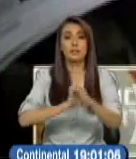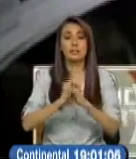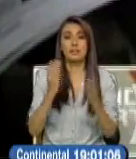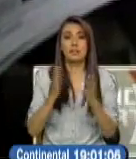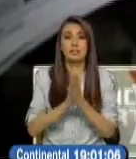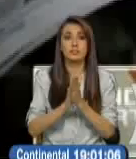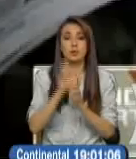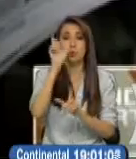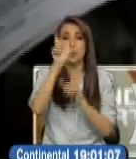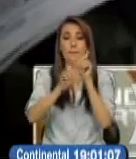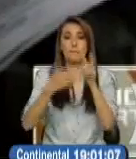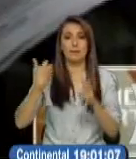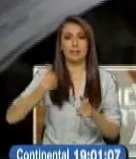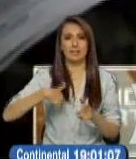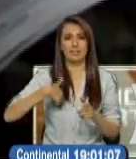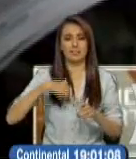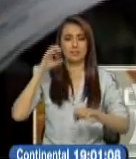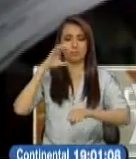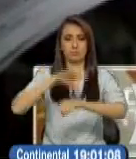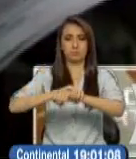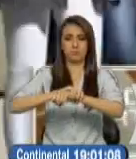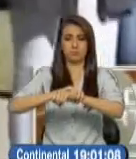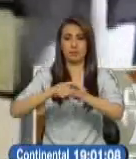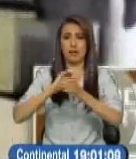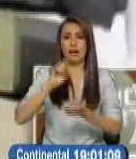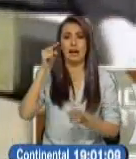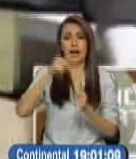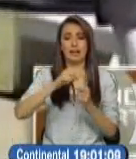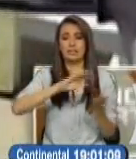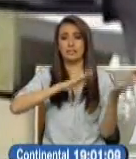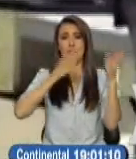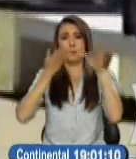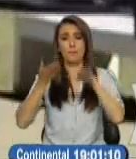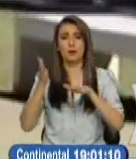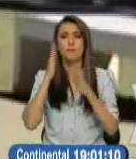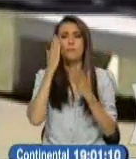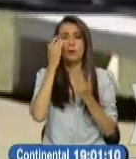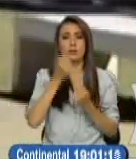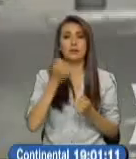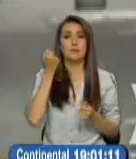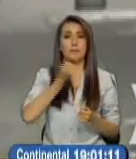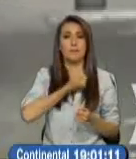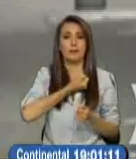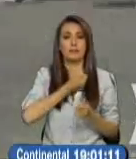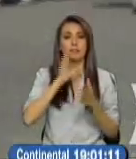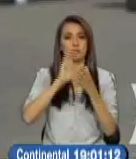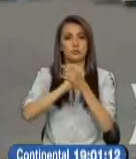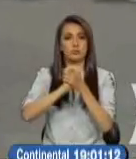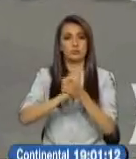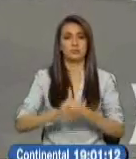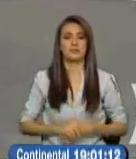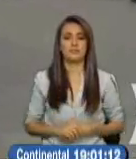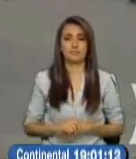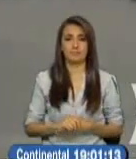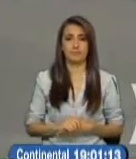un ciudadano argentino fue condenado a cadena perpetua por asesinar a su esposa.